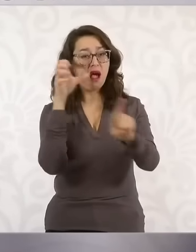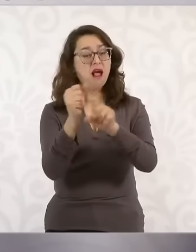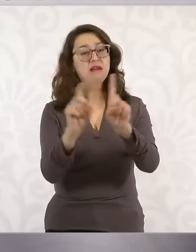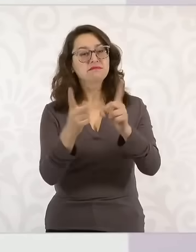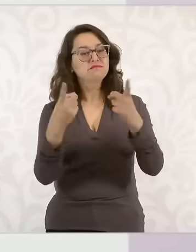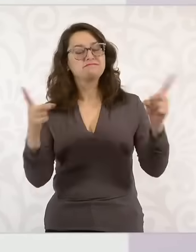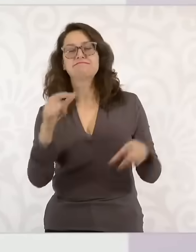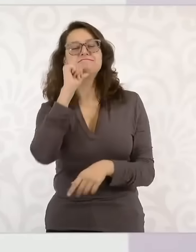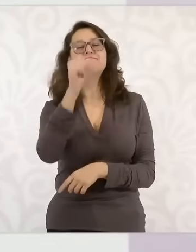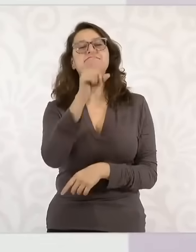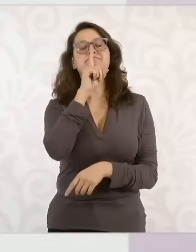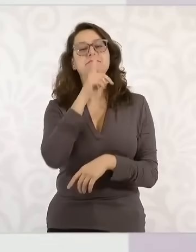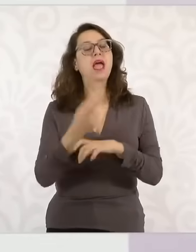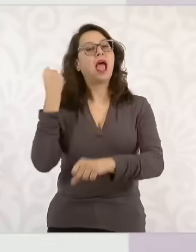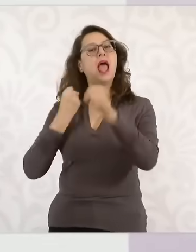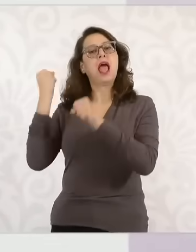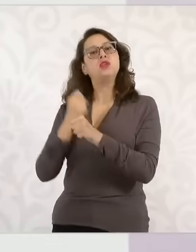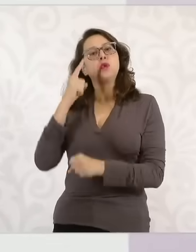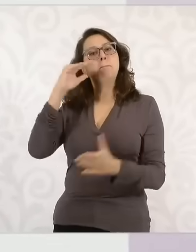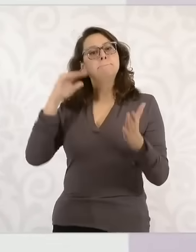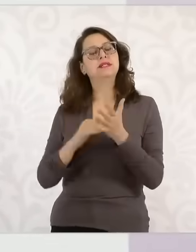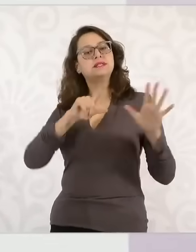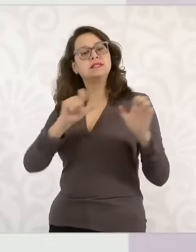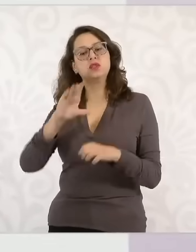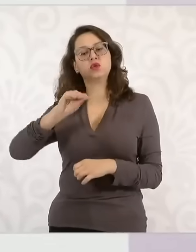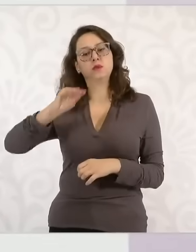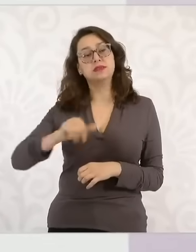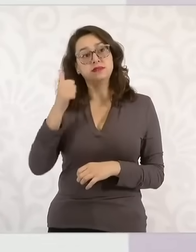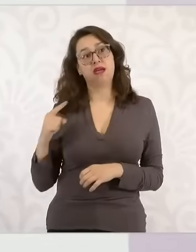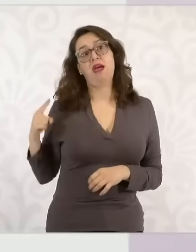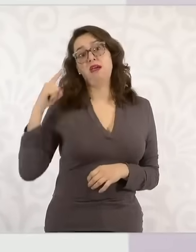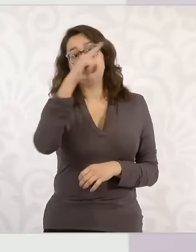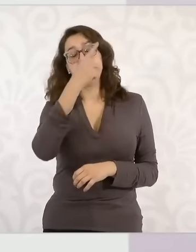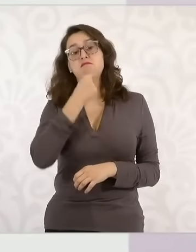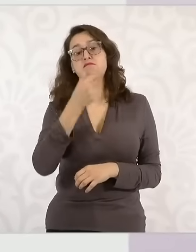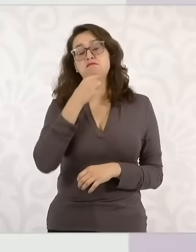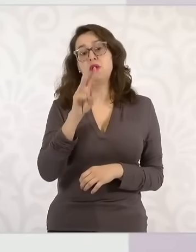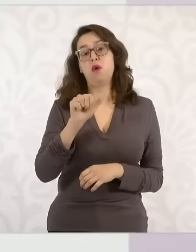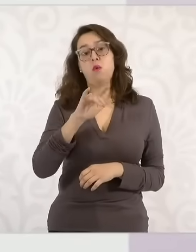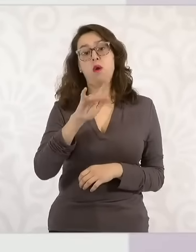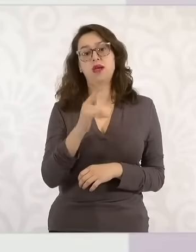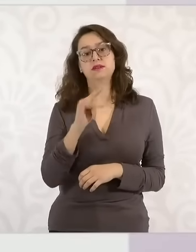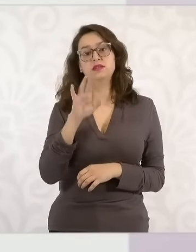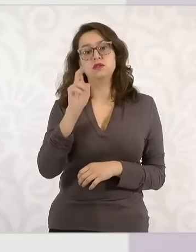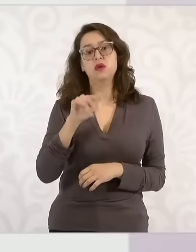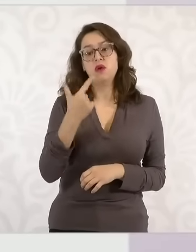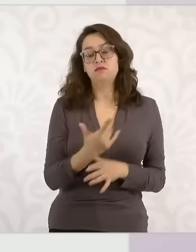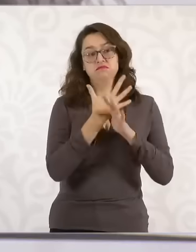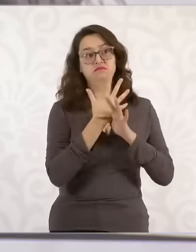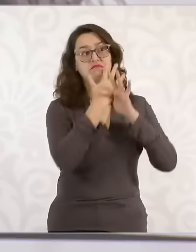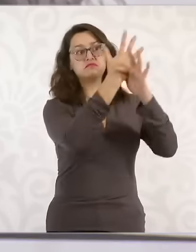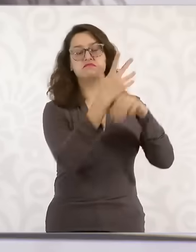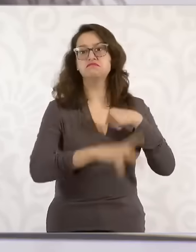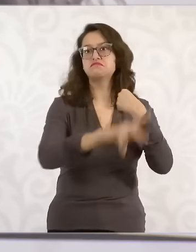George Washington en 1796 llamó a observar la buena fe y la justicia hacia todas